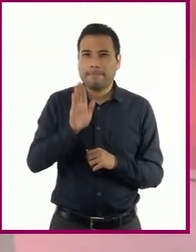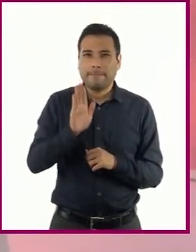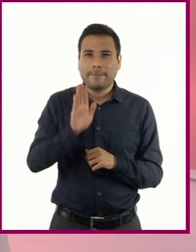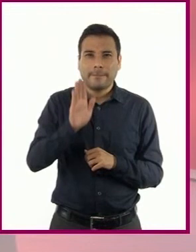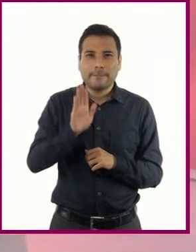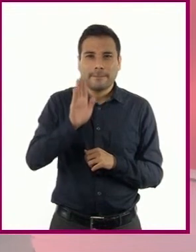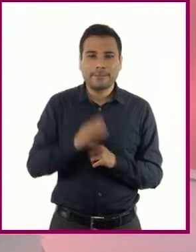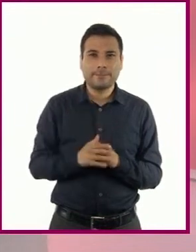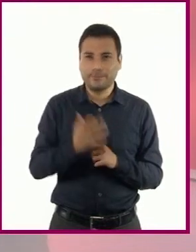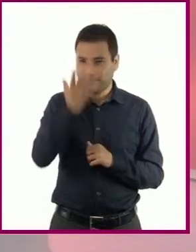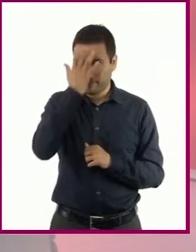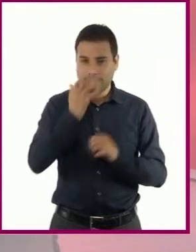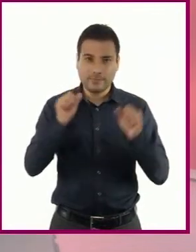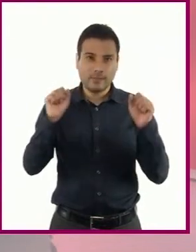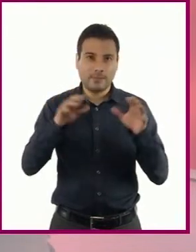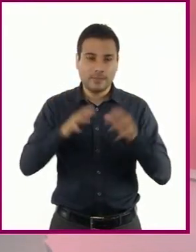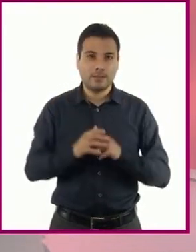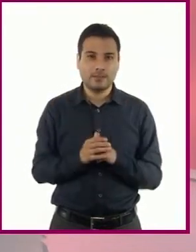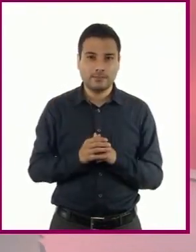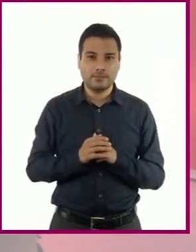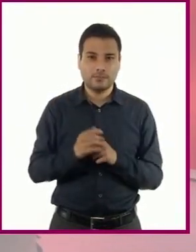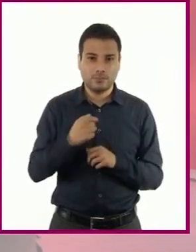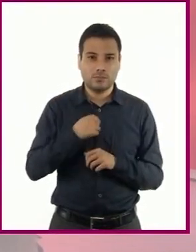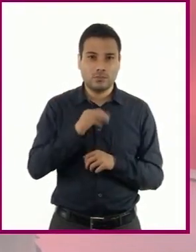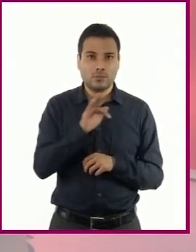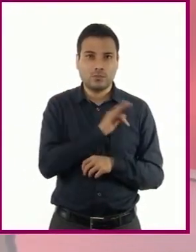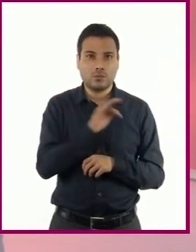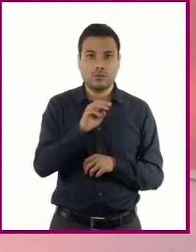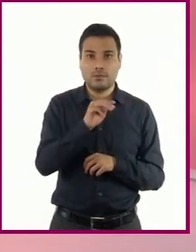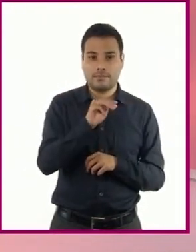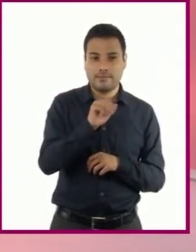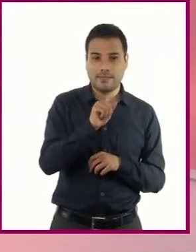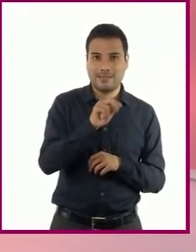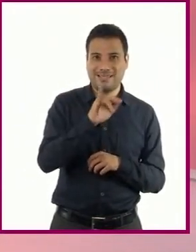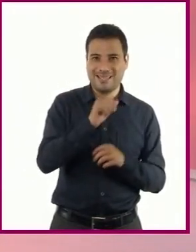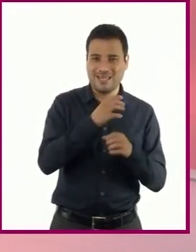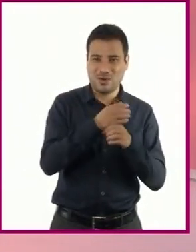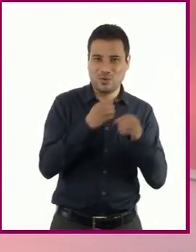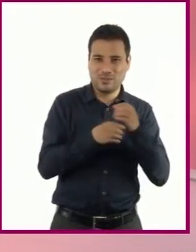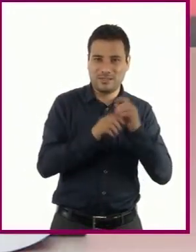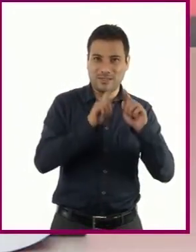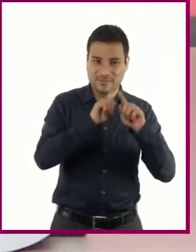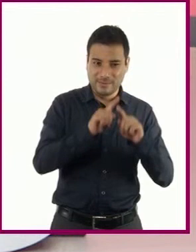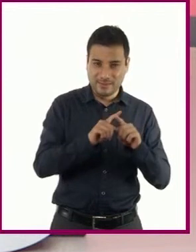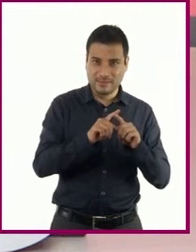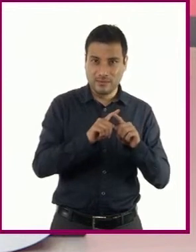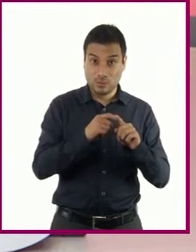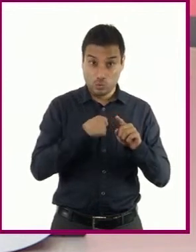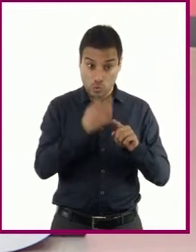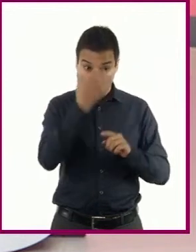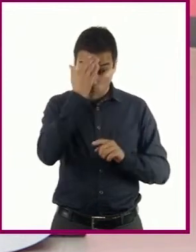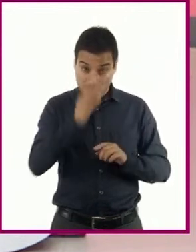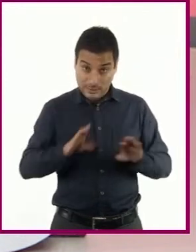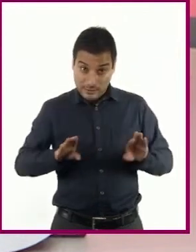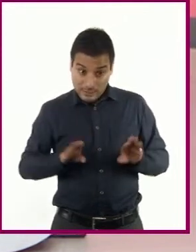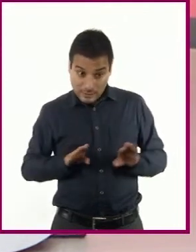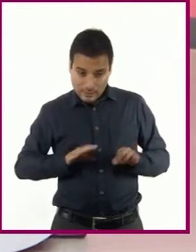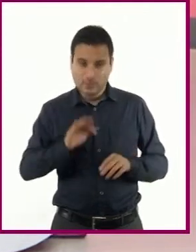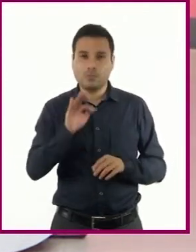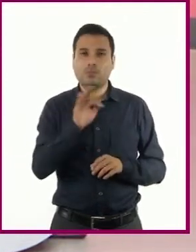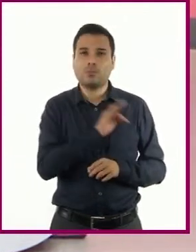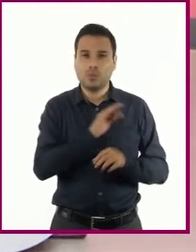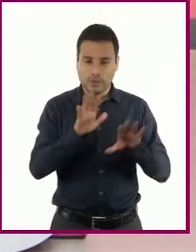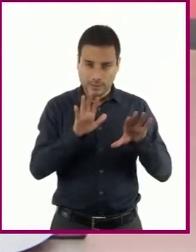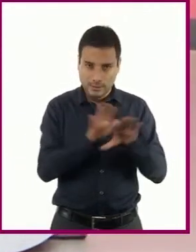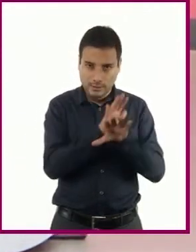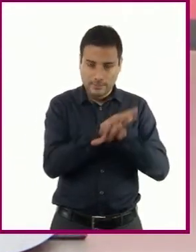tenemos a la magia. Somos capaces de transformar la materia utilizando conociendo sus propiedades. Y aquí no es solamente la cantidad